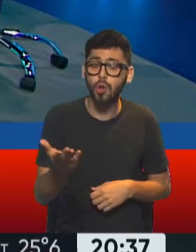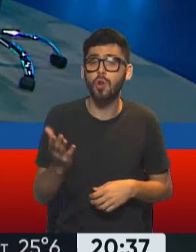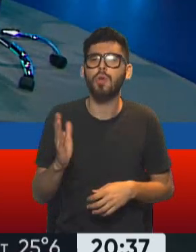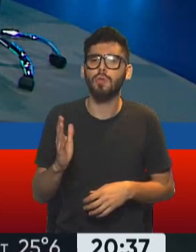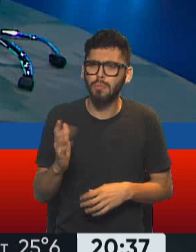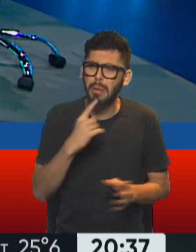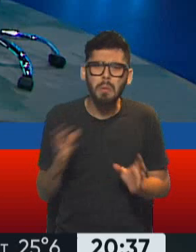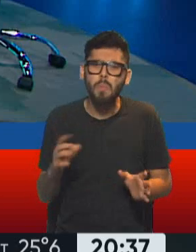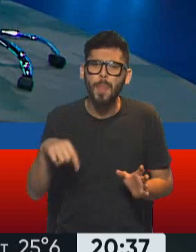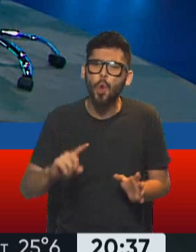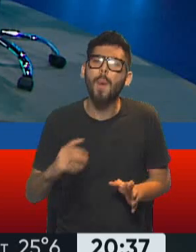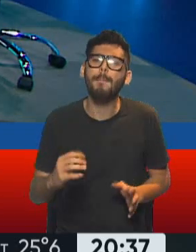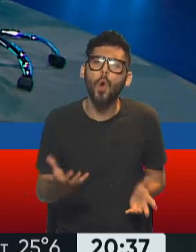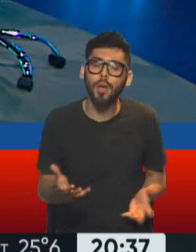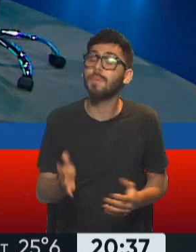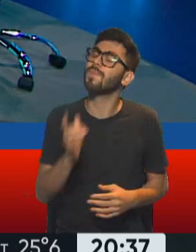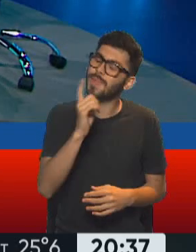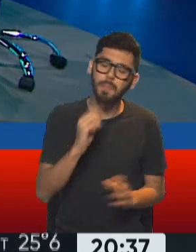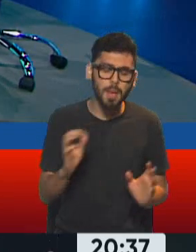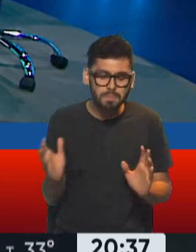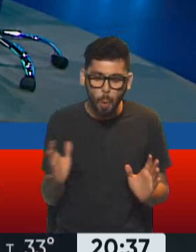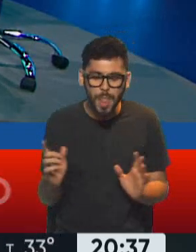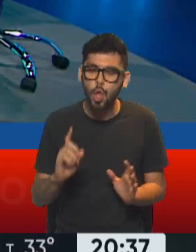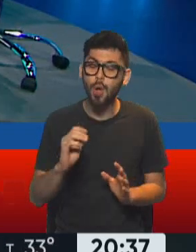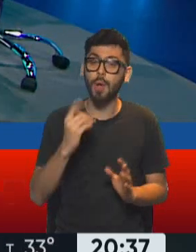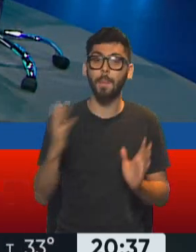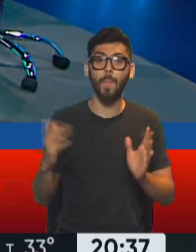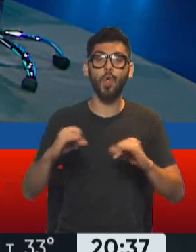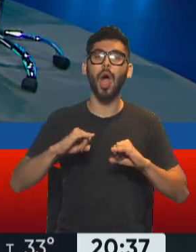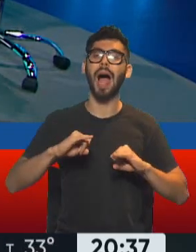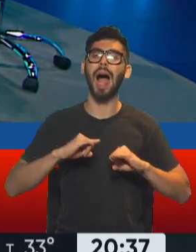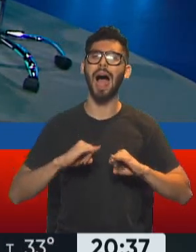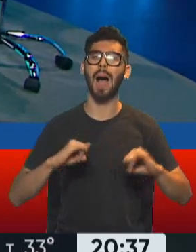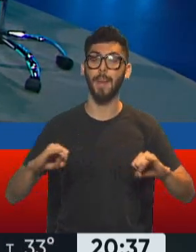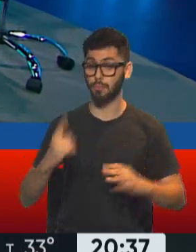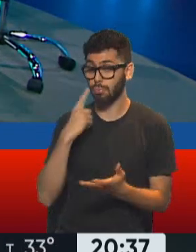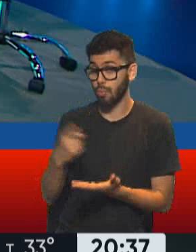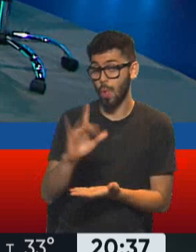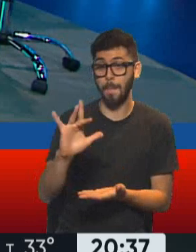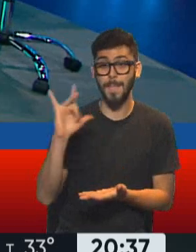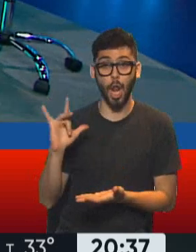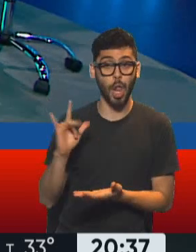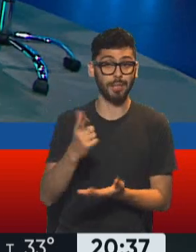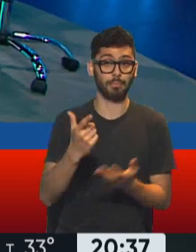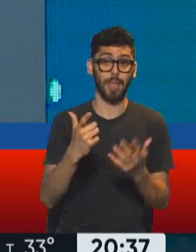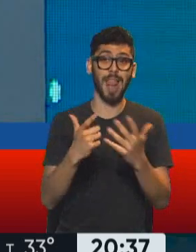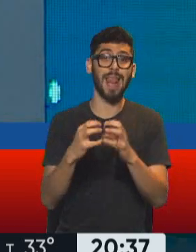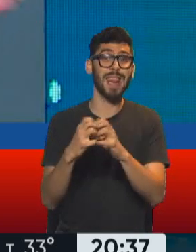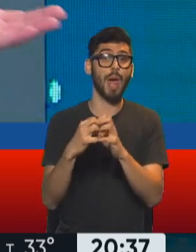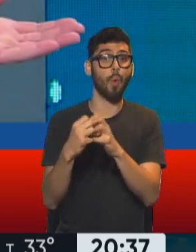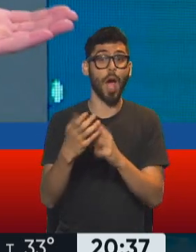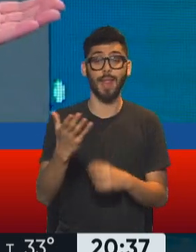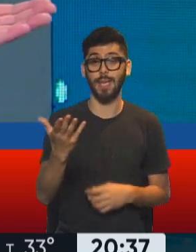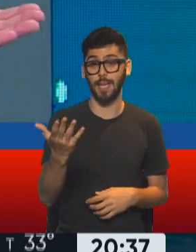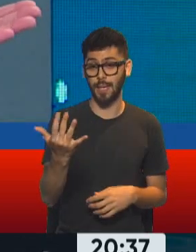un momento de diálogo porque no en él en los momentos de campaña son momentos de gol o vista en miércoles en el debate en el